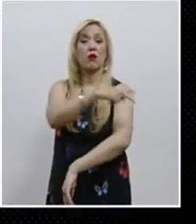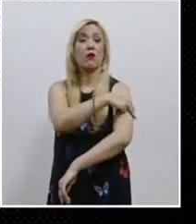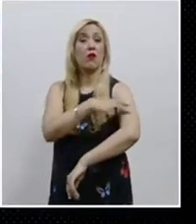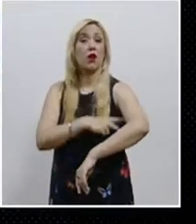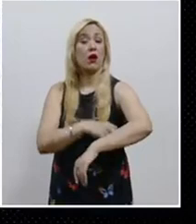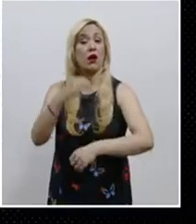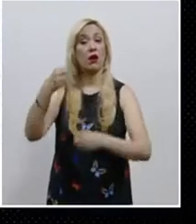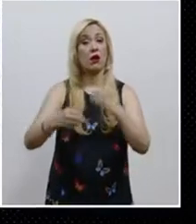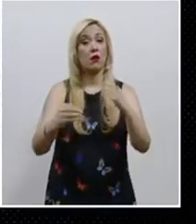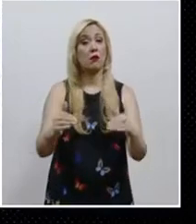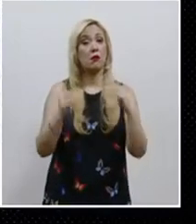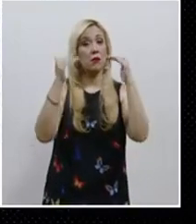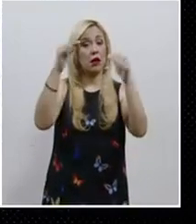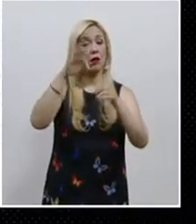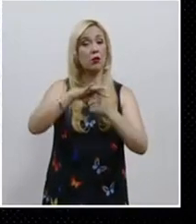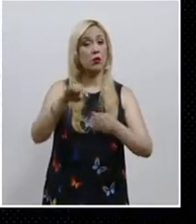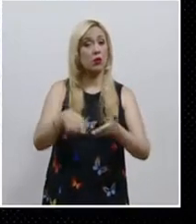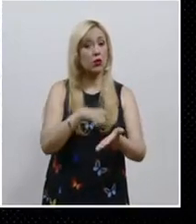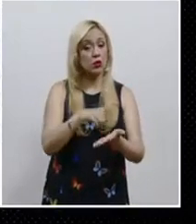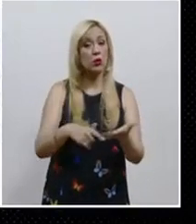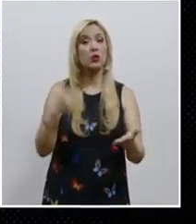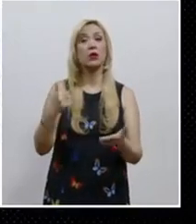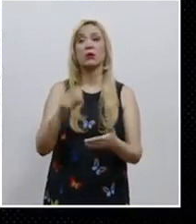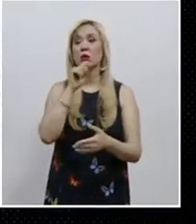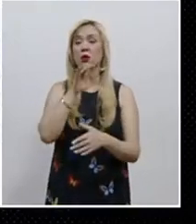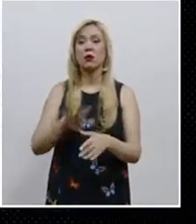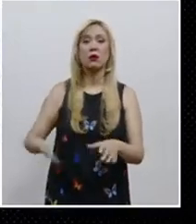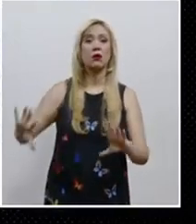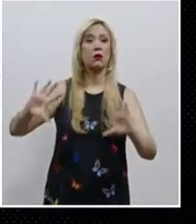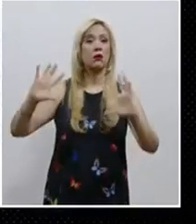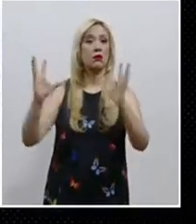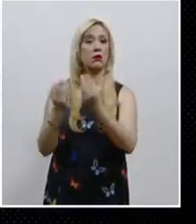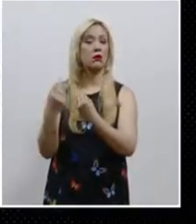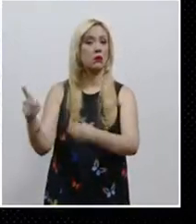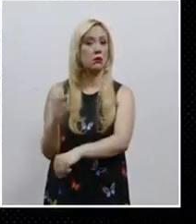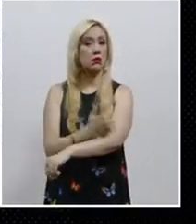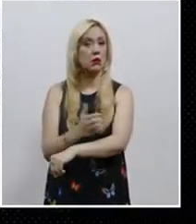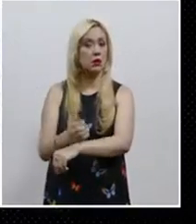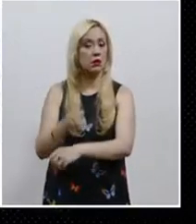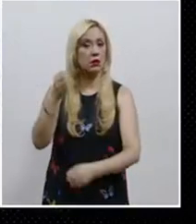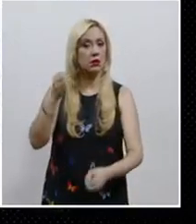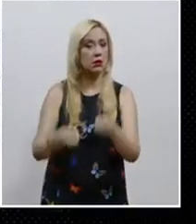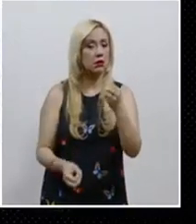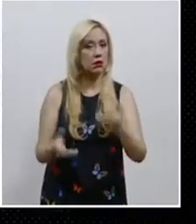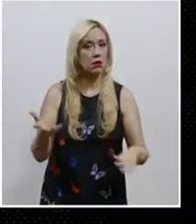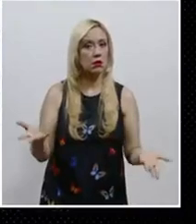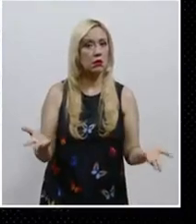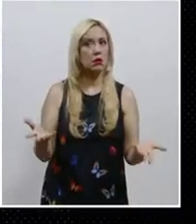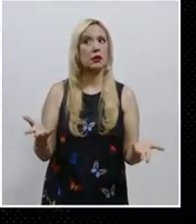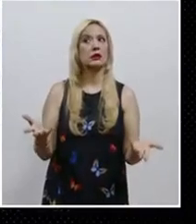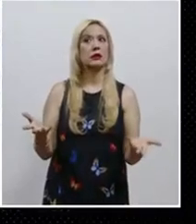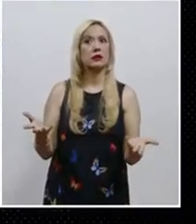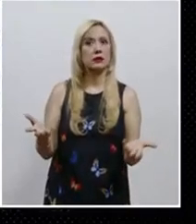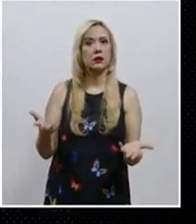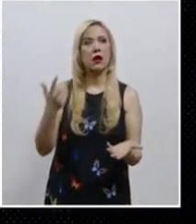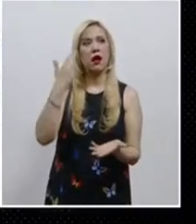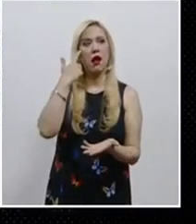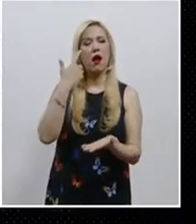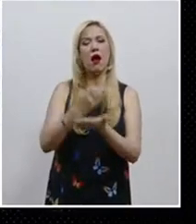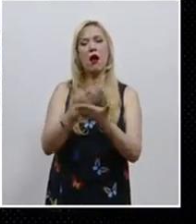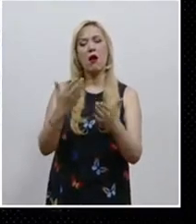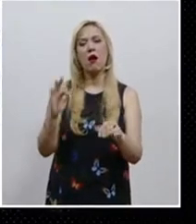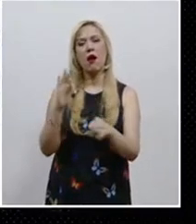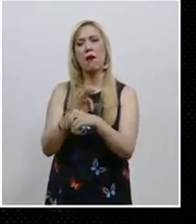Supremo Electoral, al igual que los integrantes del Tribunal Constitucional. Además, impidió a los jueces de instancia conocer acciones de